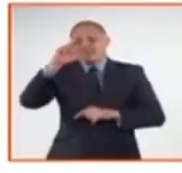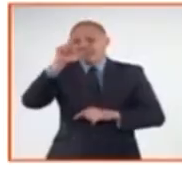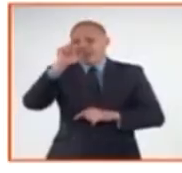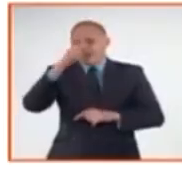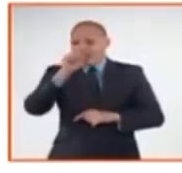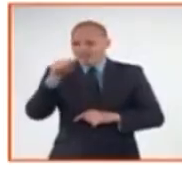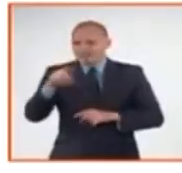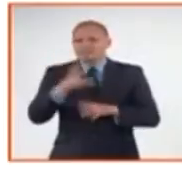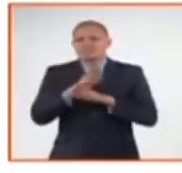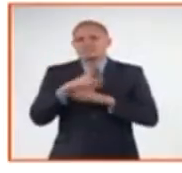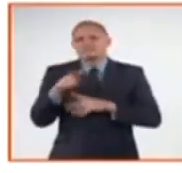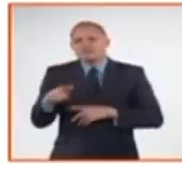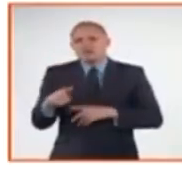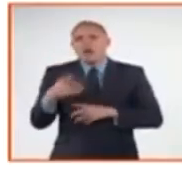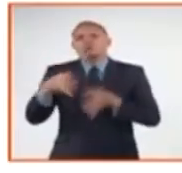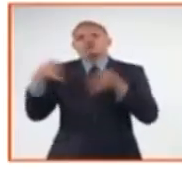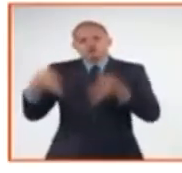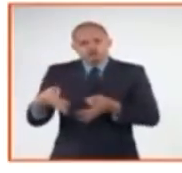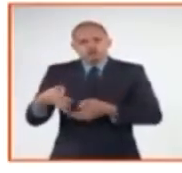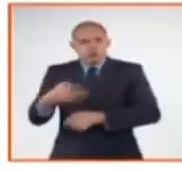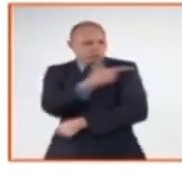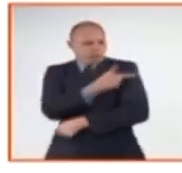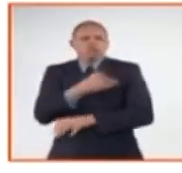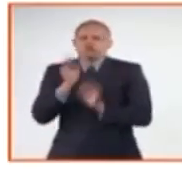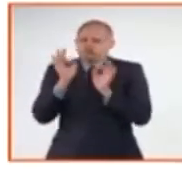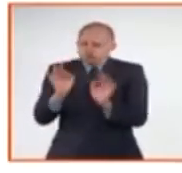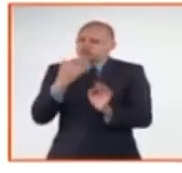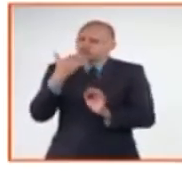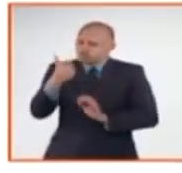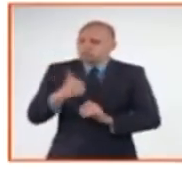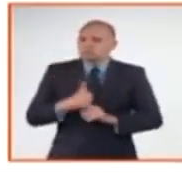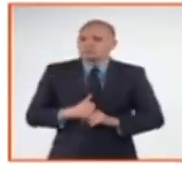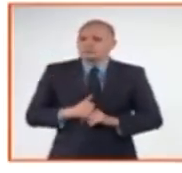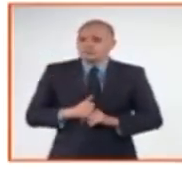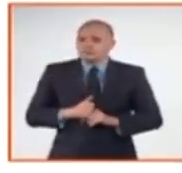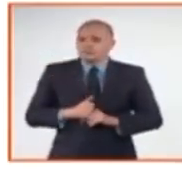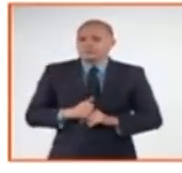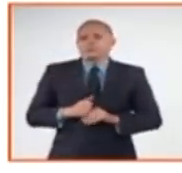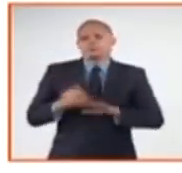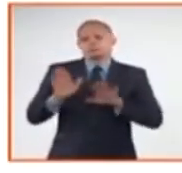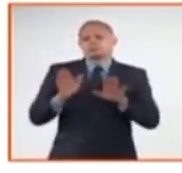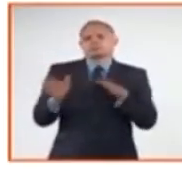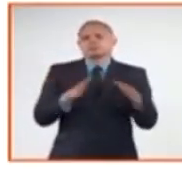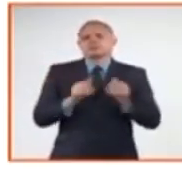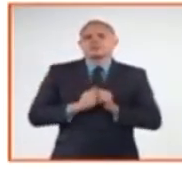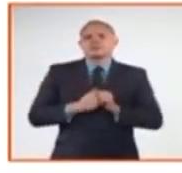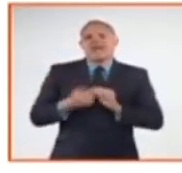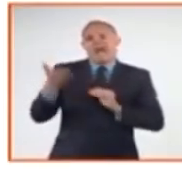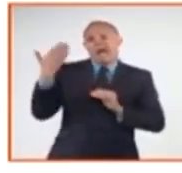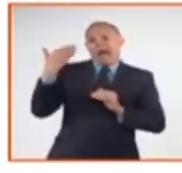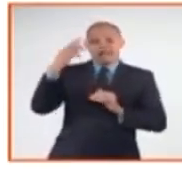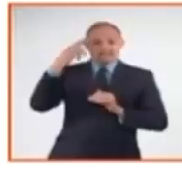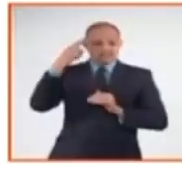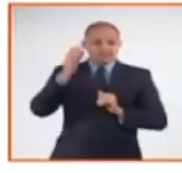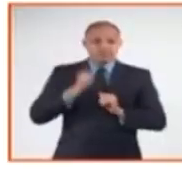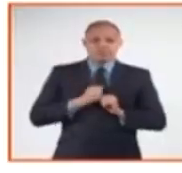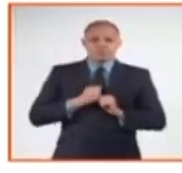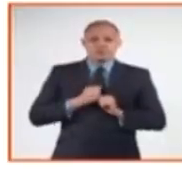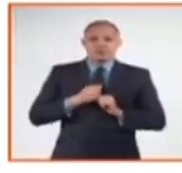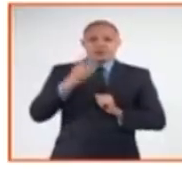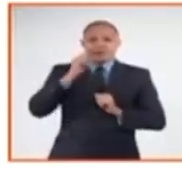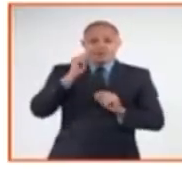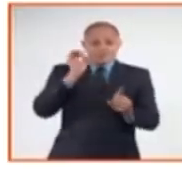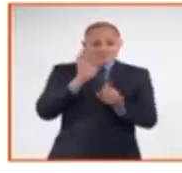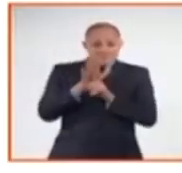la la variante que se circulaba con mayor por ciento era la variante beta la que se aisló primeramente